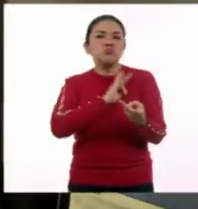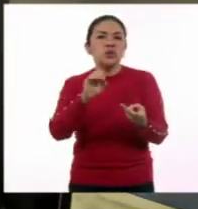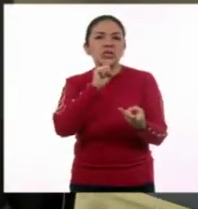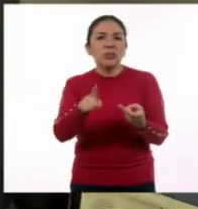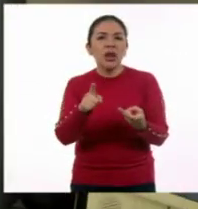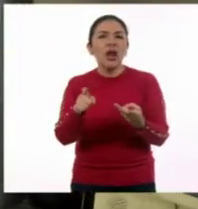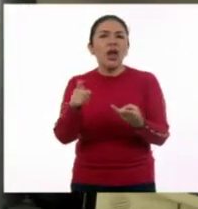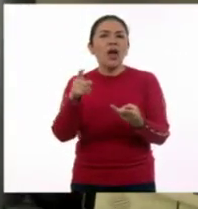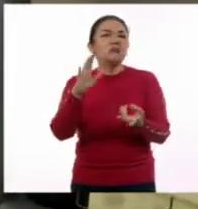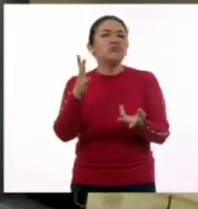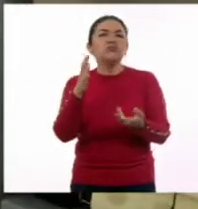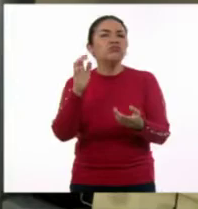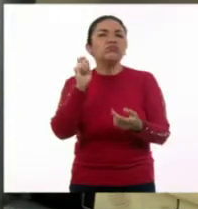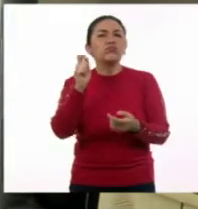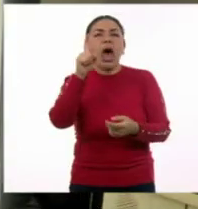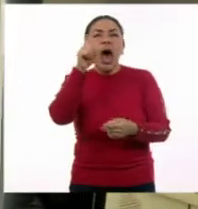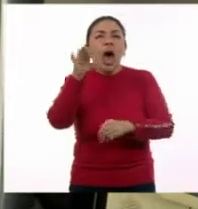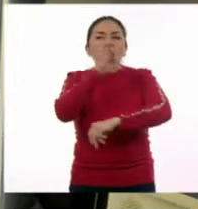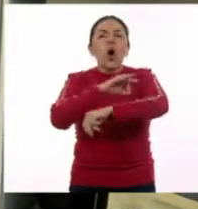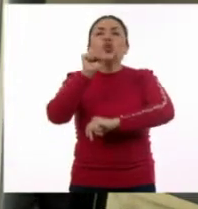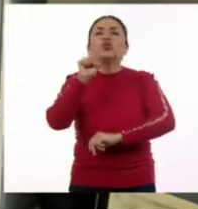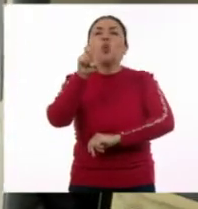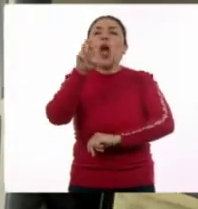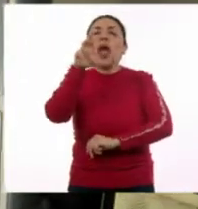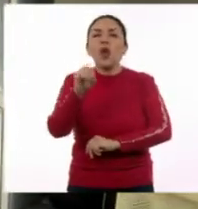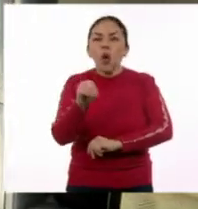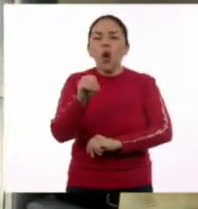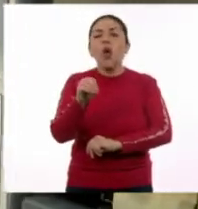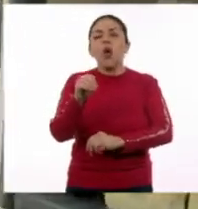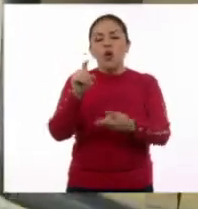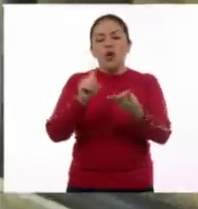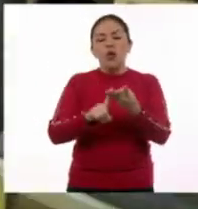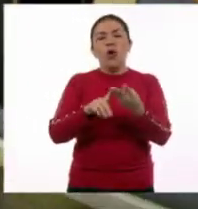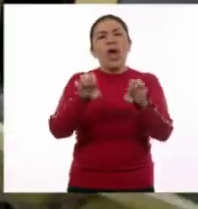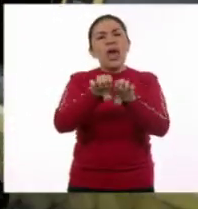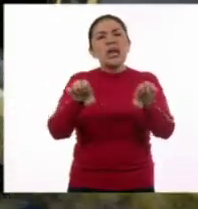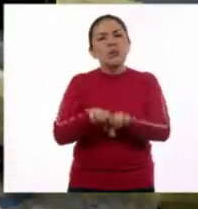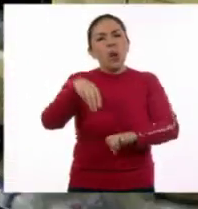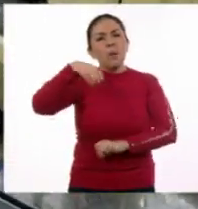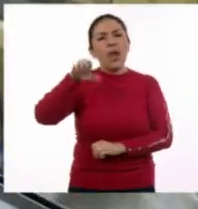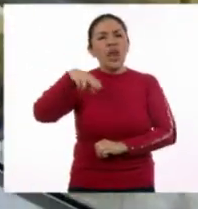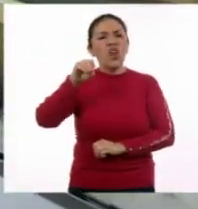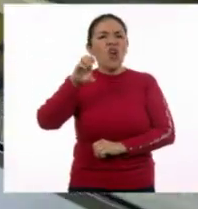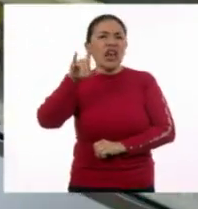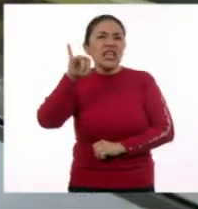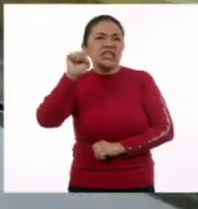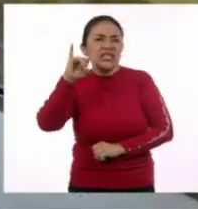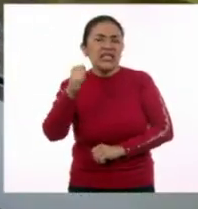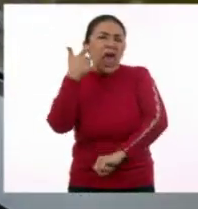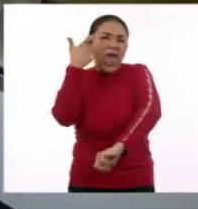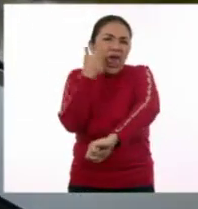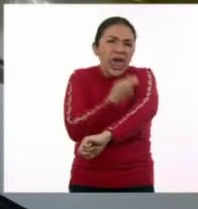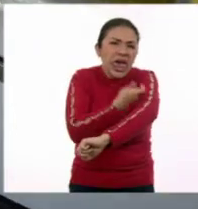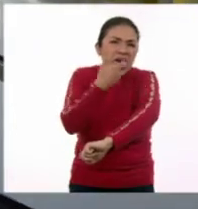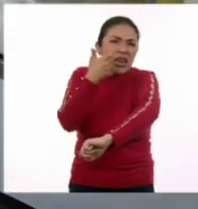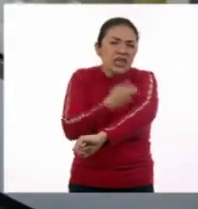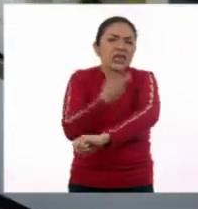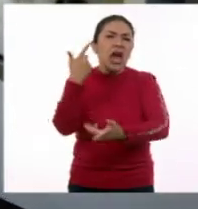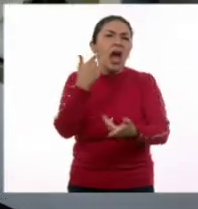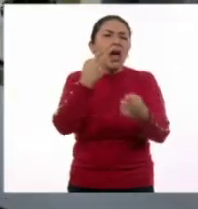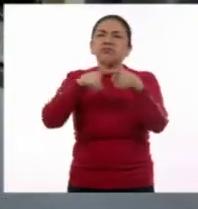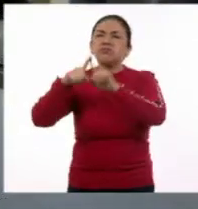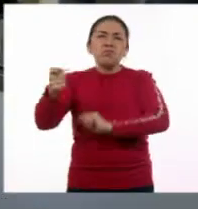soluciones que en este caso serían los suelos nuestros equipos de venoclisis usos jeringas de más